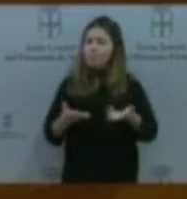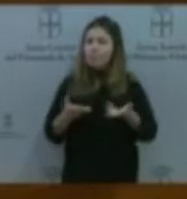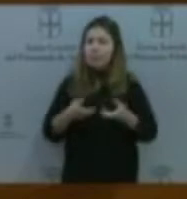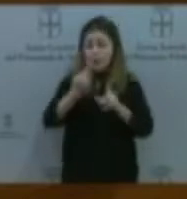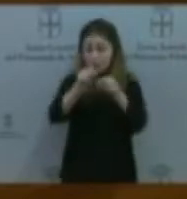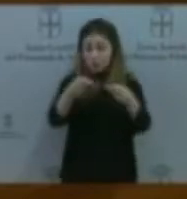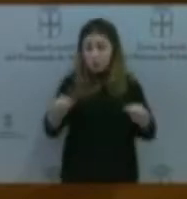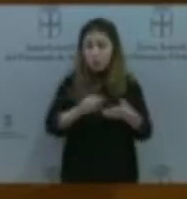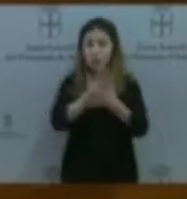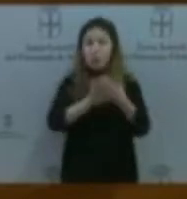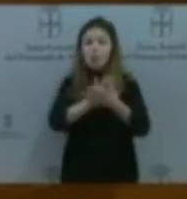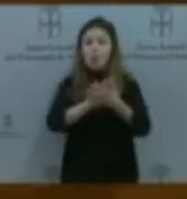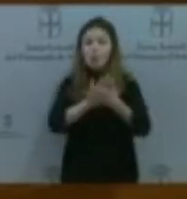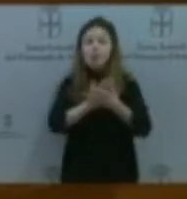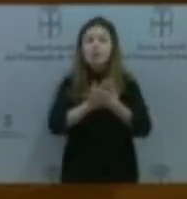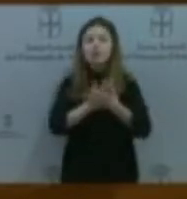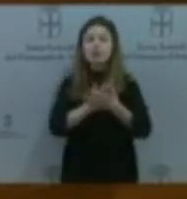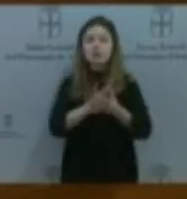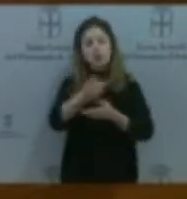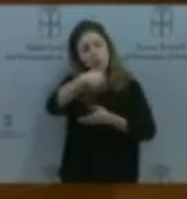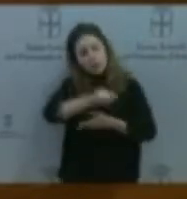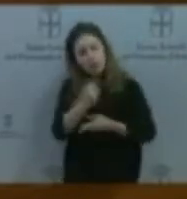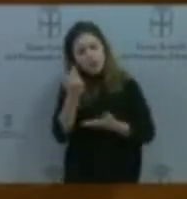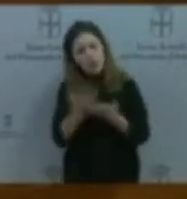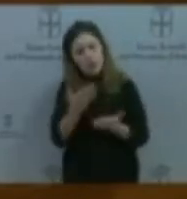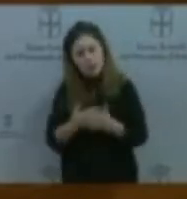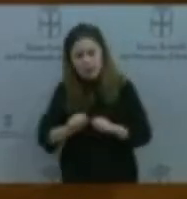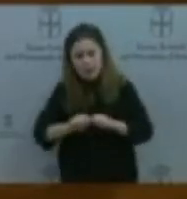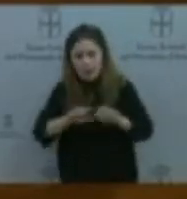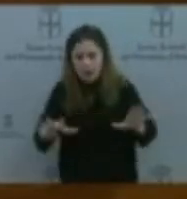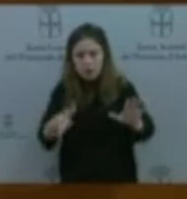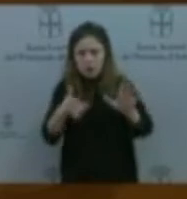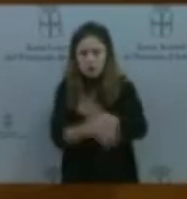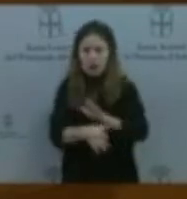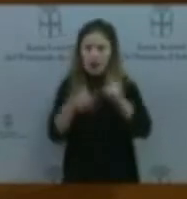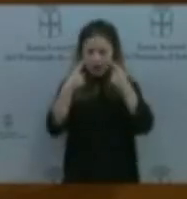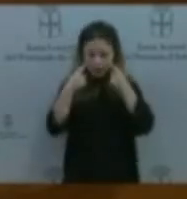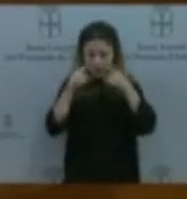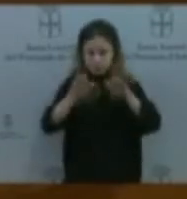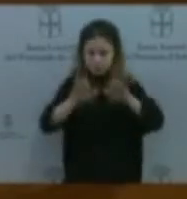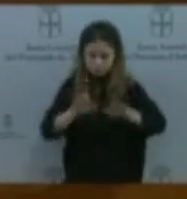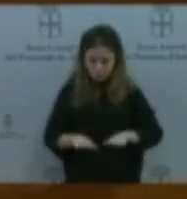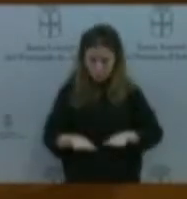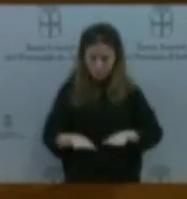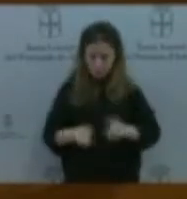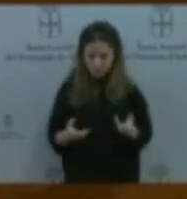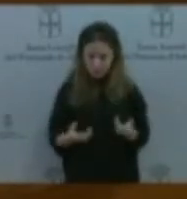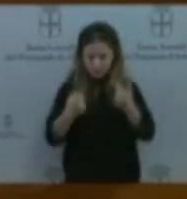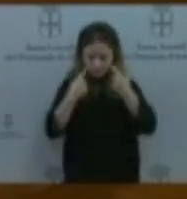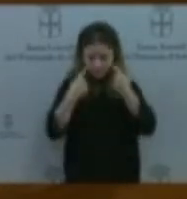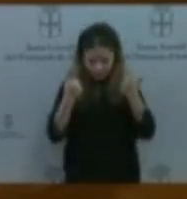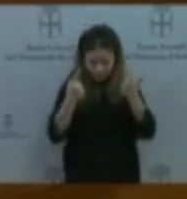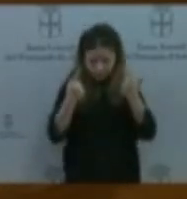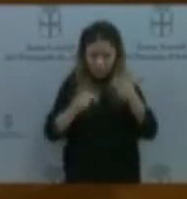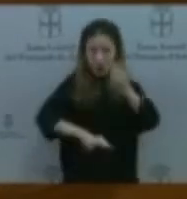pedido, concreción, es aterricemos las propuestas, busquemos cuestiones de calado, cuestiones